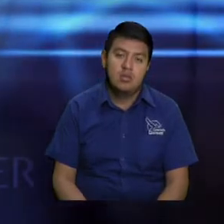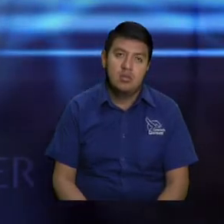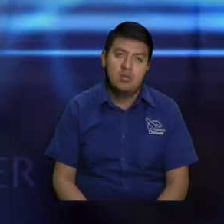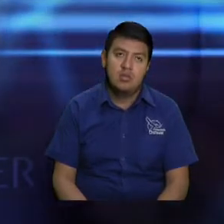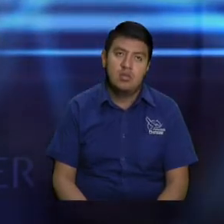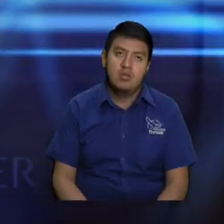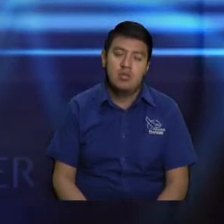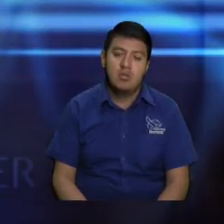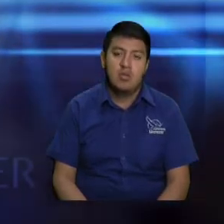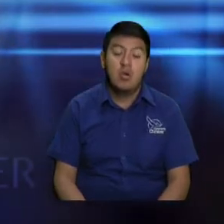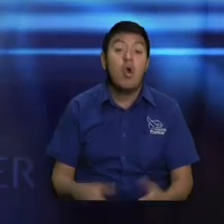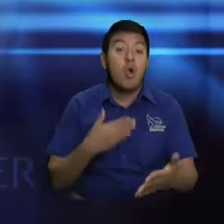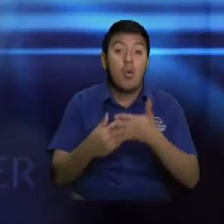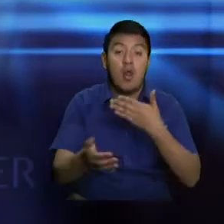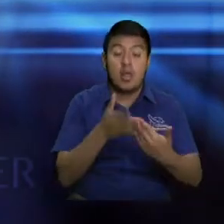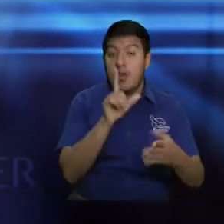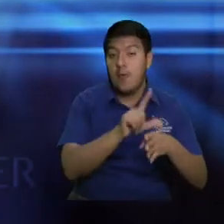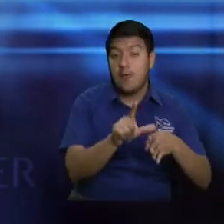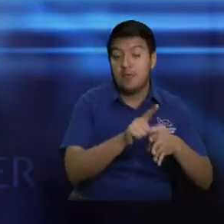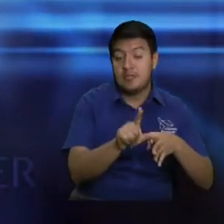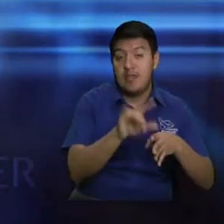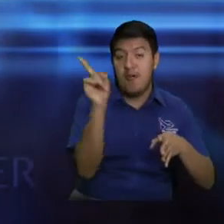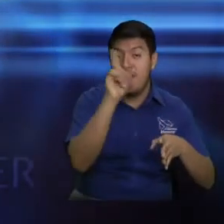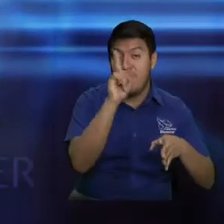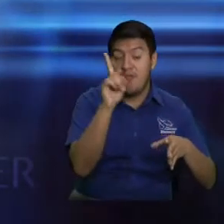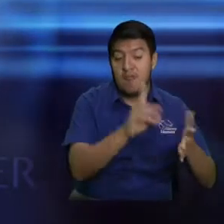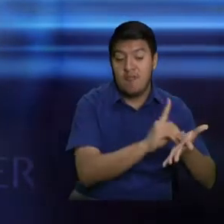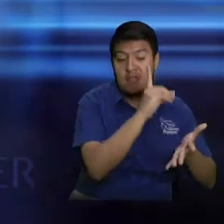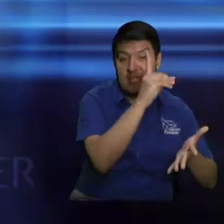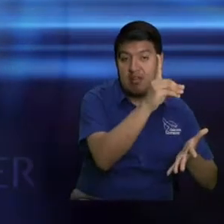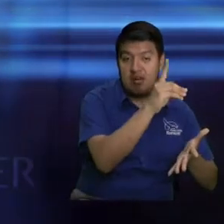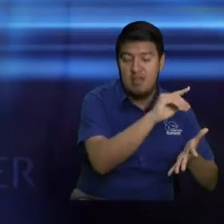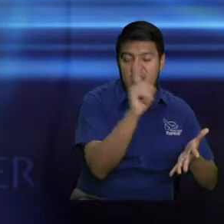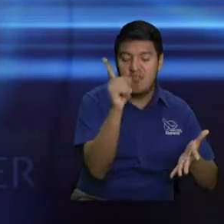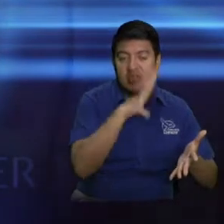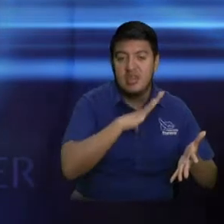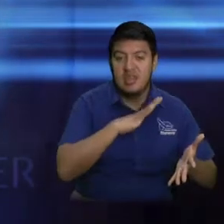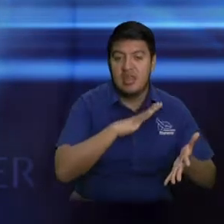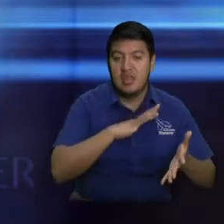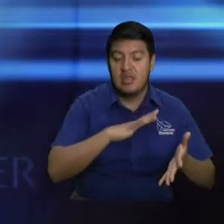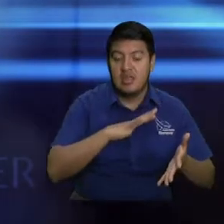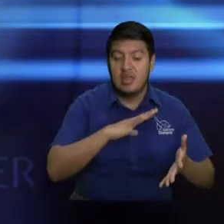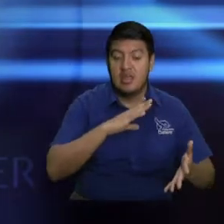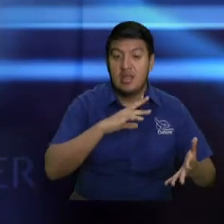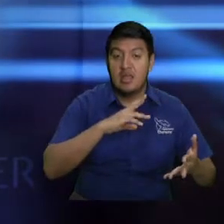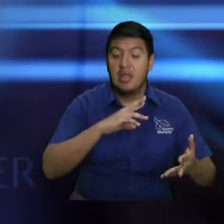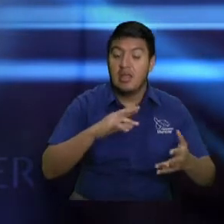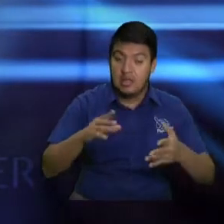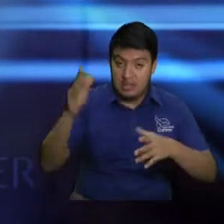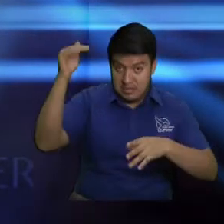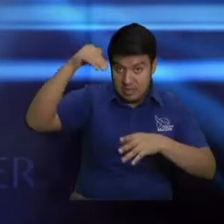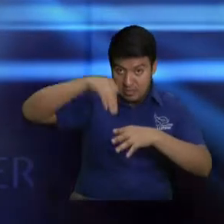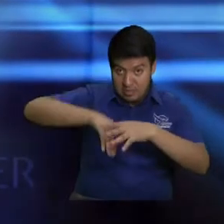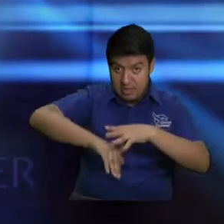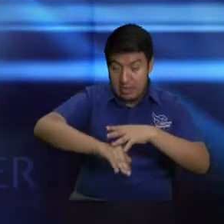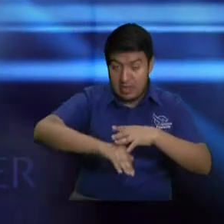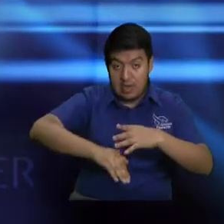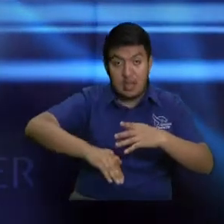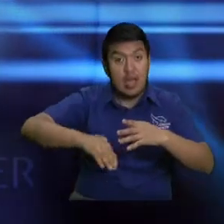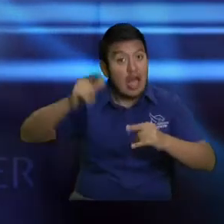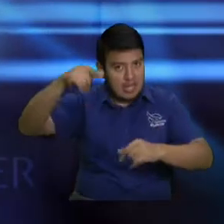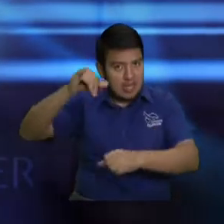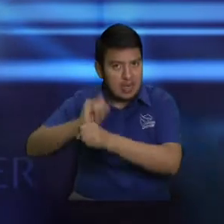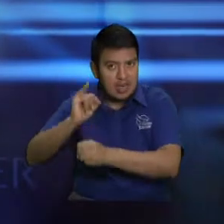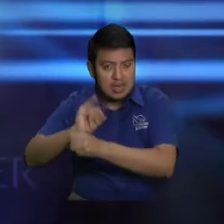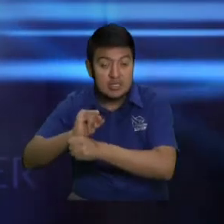Entonces cualquier cosa indigna no debe de estar junto con nosotros en el culto a Dios. No, por favor,